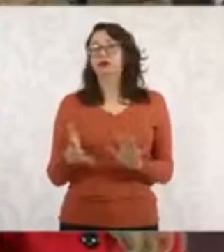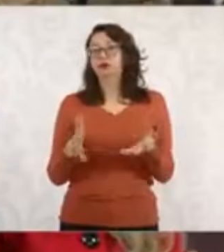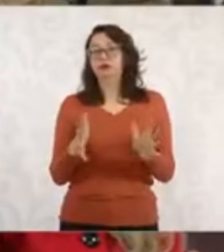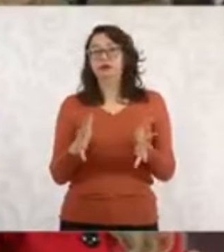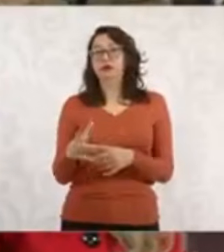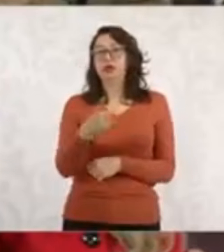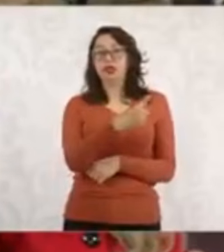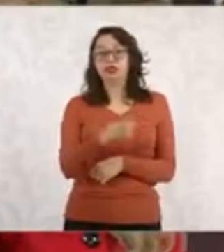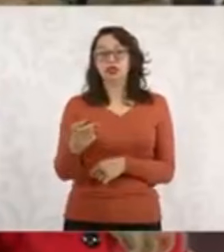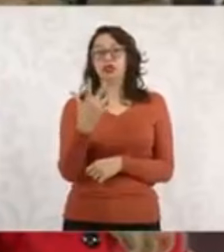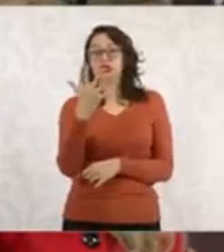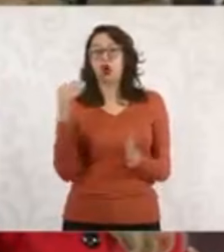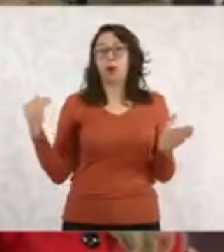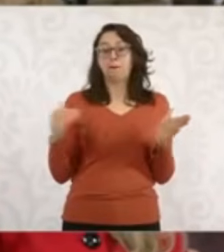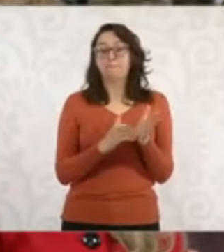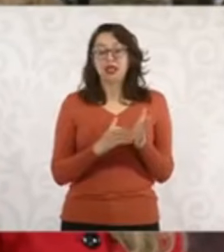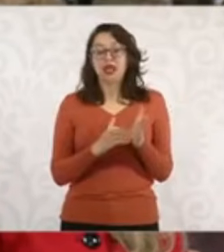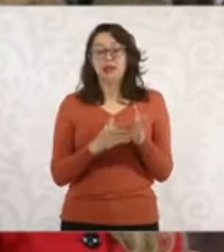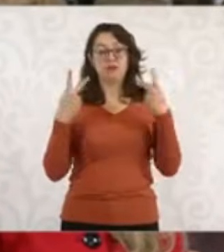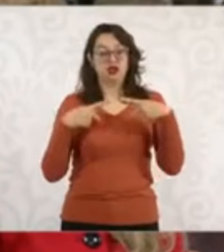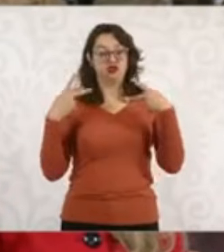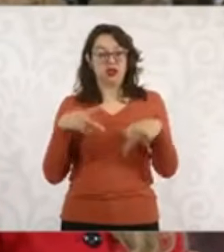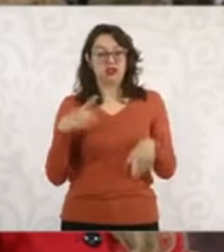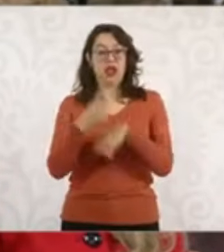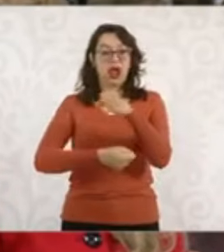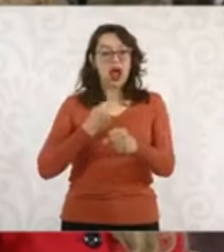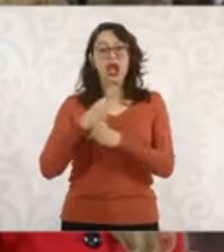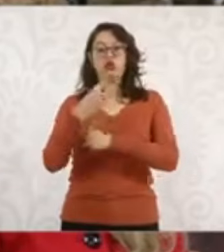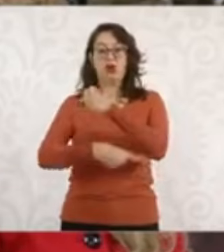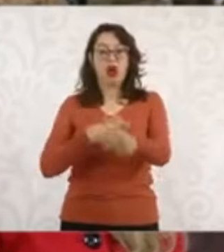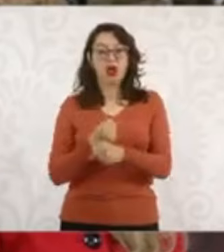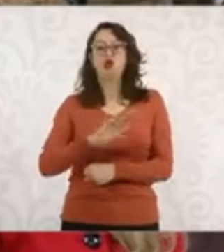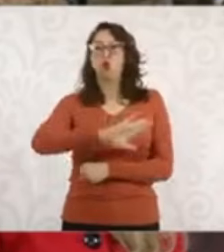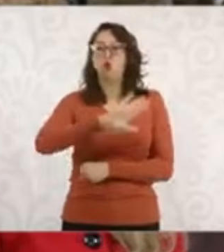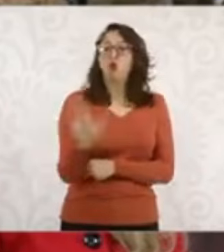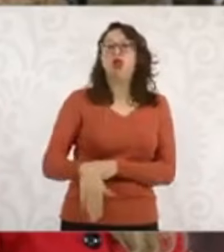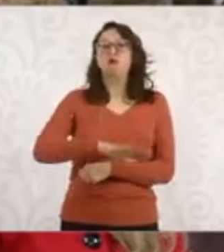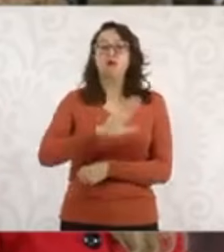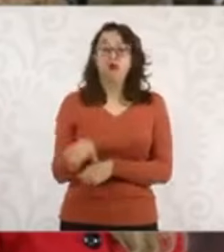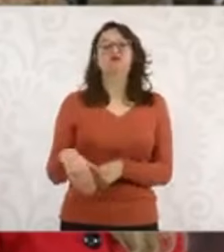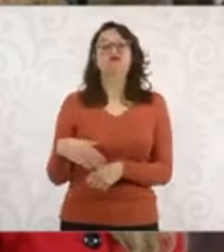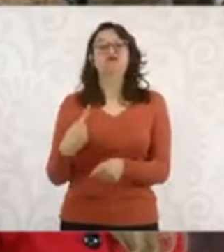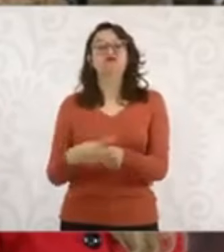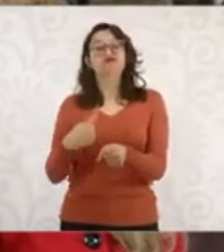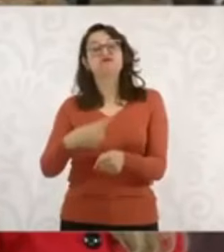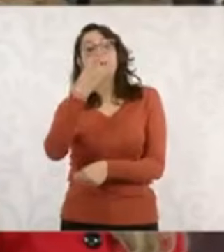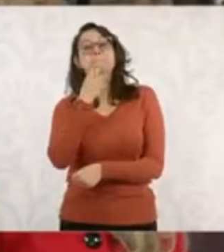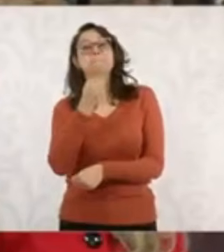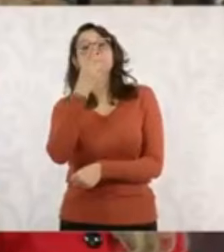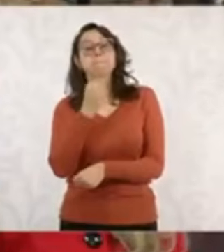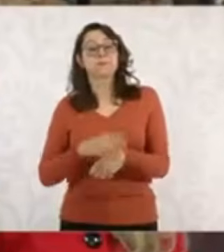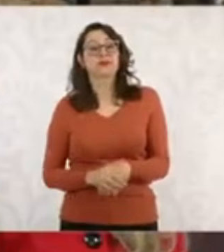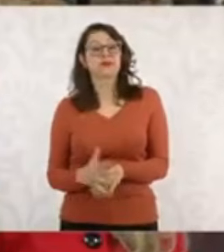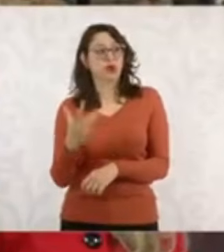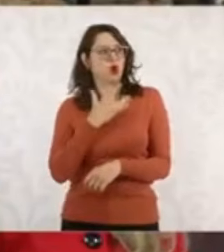de 105,000 muertes anuales por diabetes, y para el caso del corazón en el primer semestre del año pasado